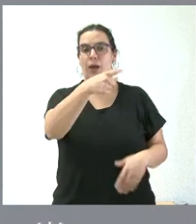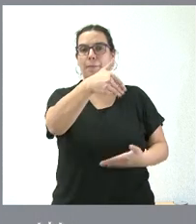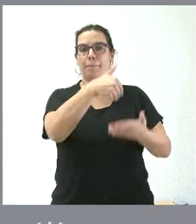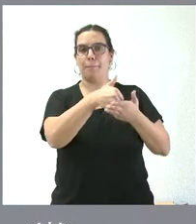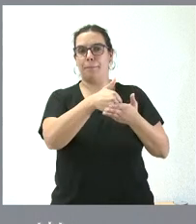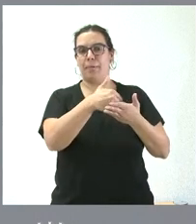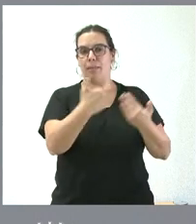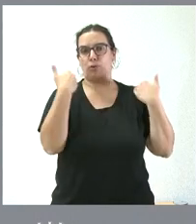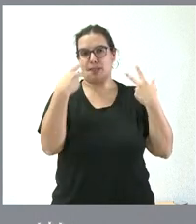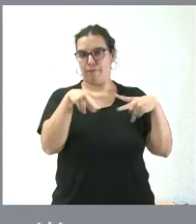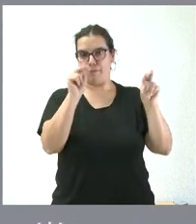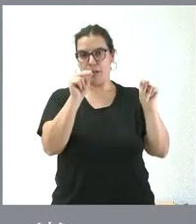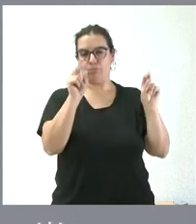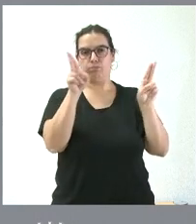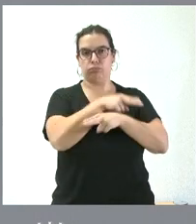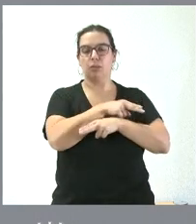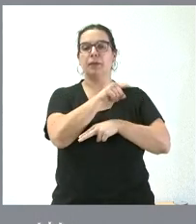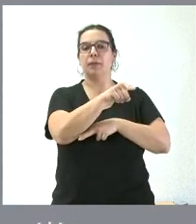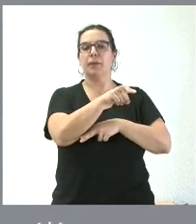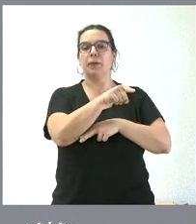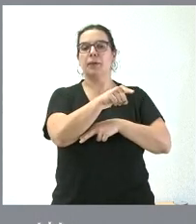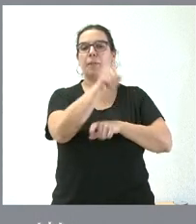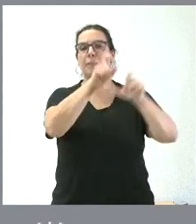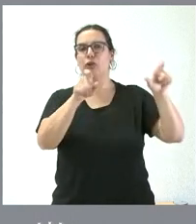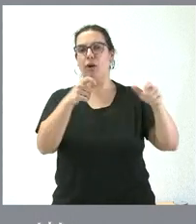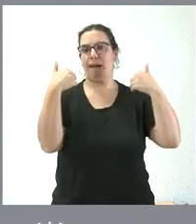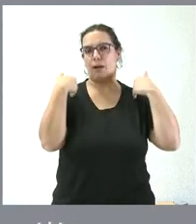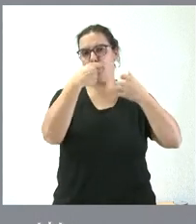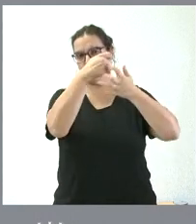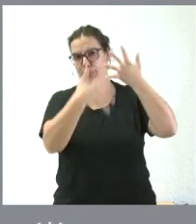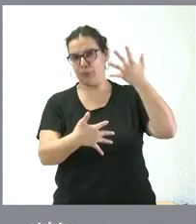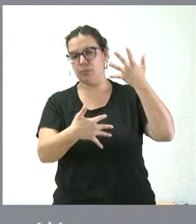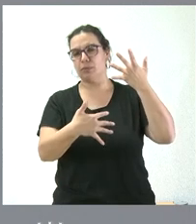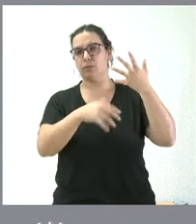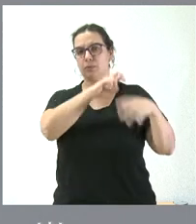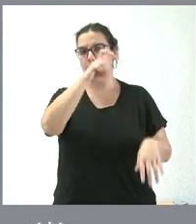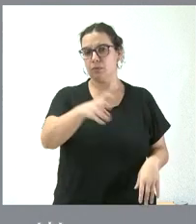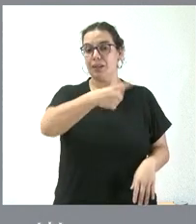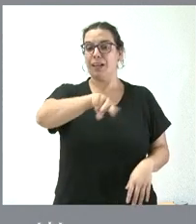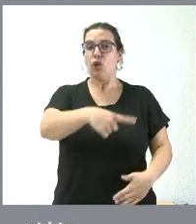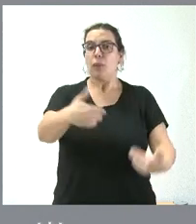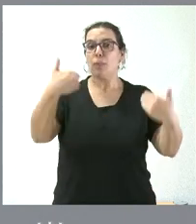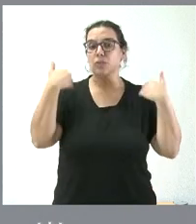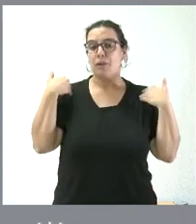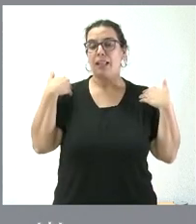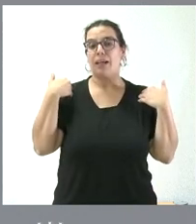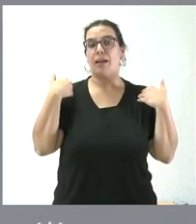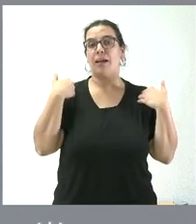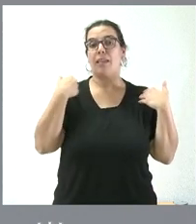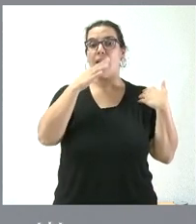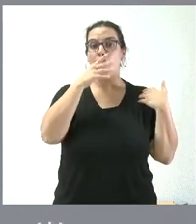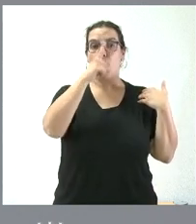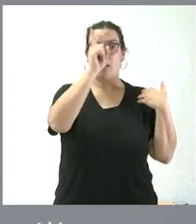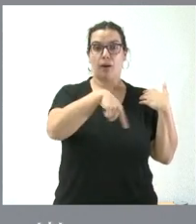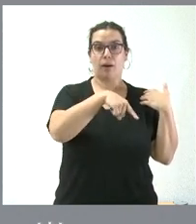propia de una serie de personas y cargos que sus responsabilidades serán acumuladas a una